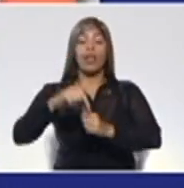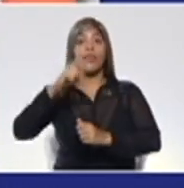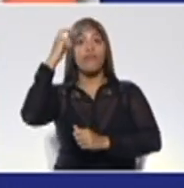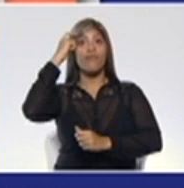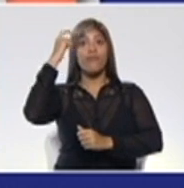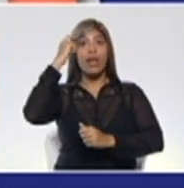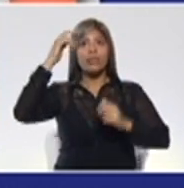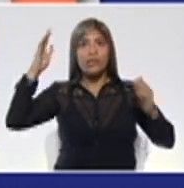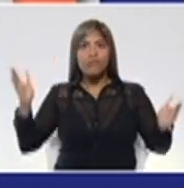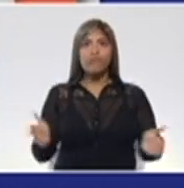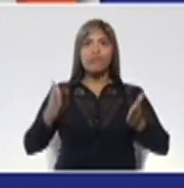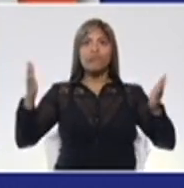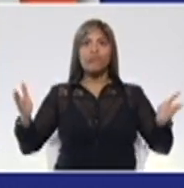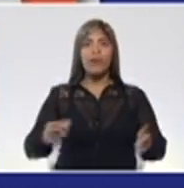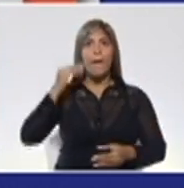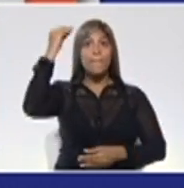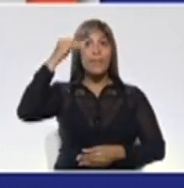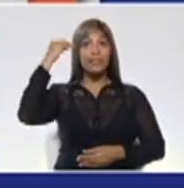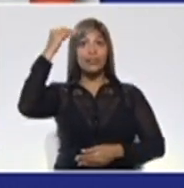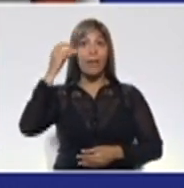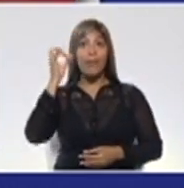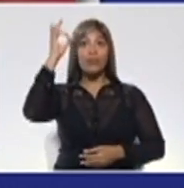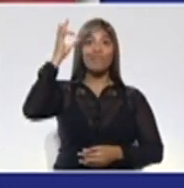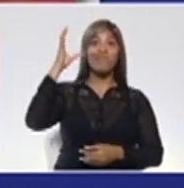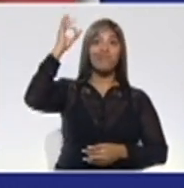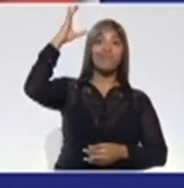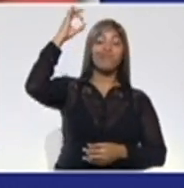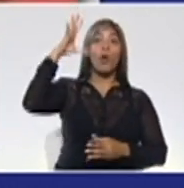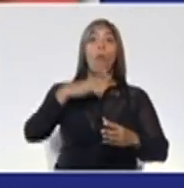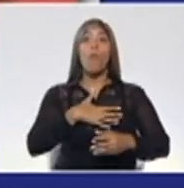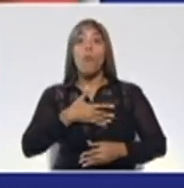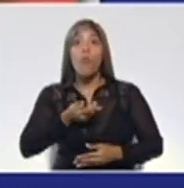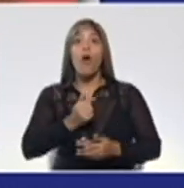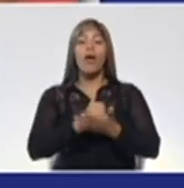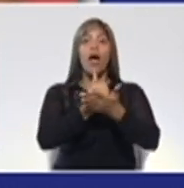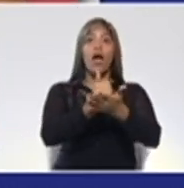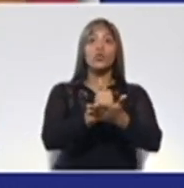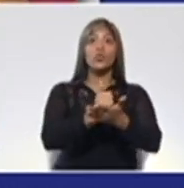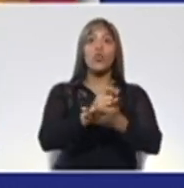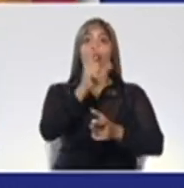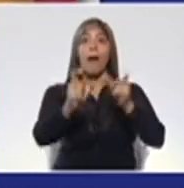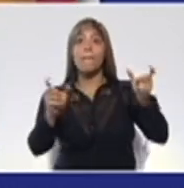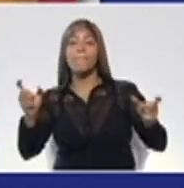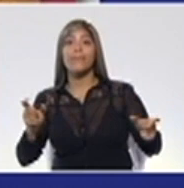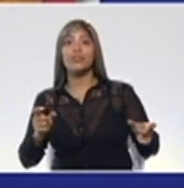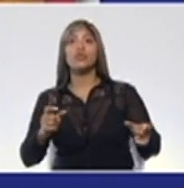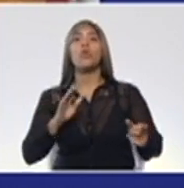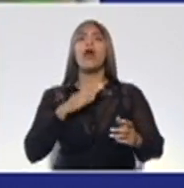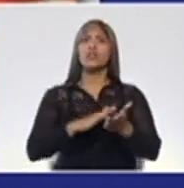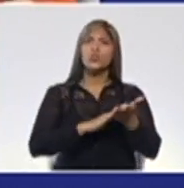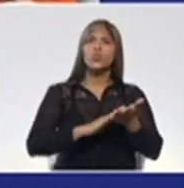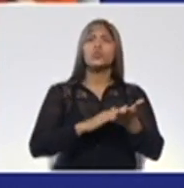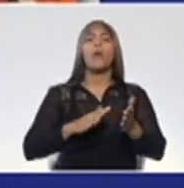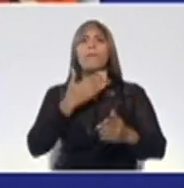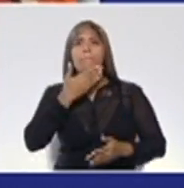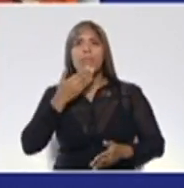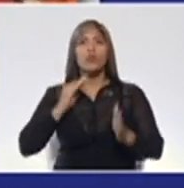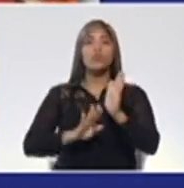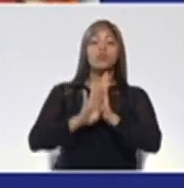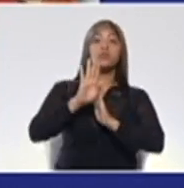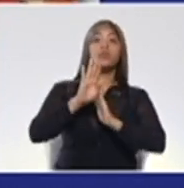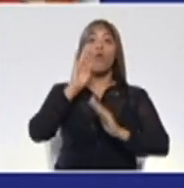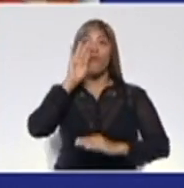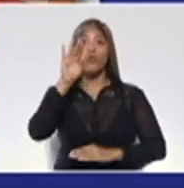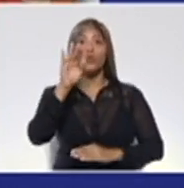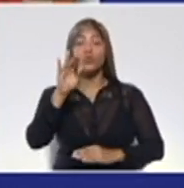el pensamiento creativo que pueda ayudar a la humanidad en general a conseguir mejorar en el futuro, en el diseño y